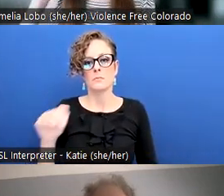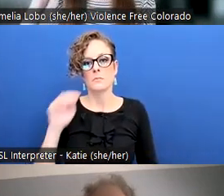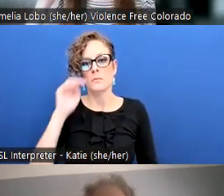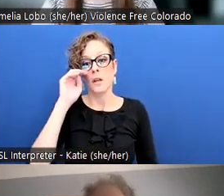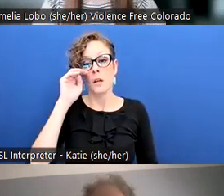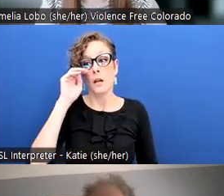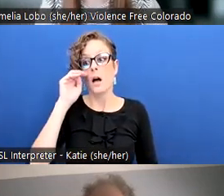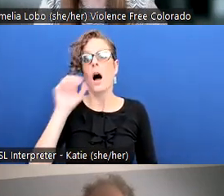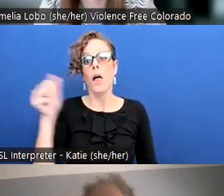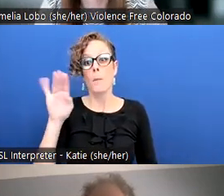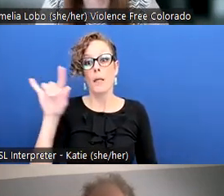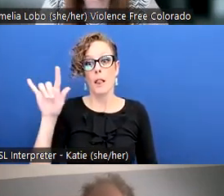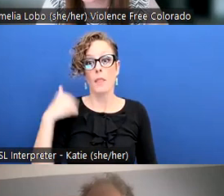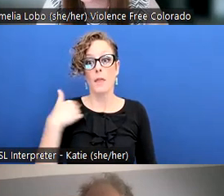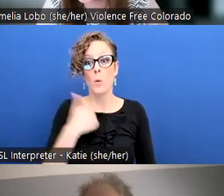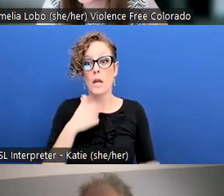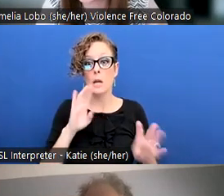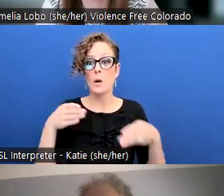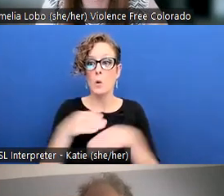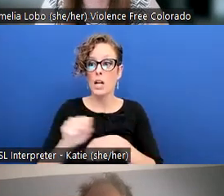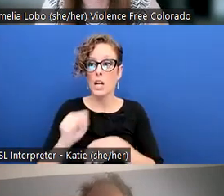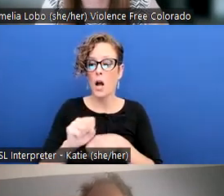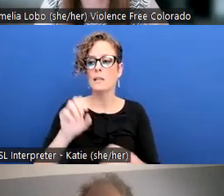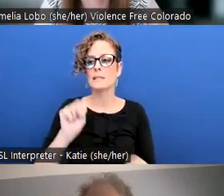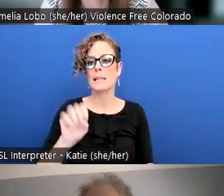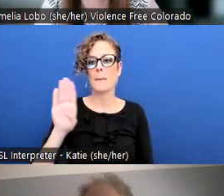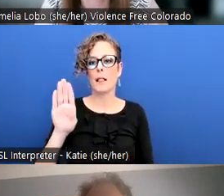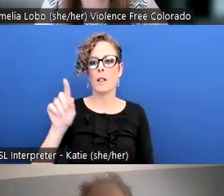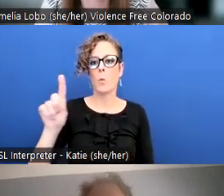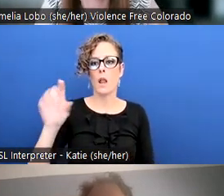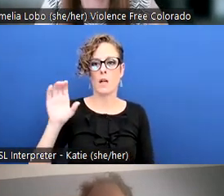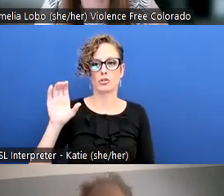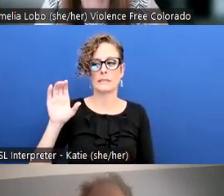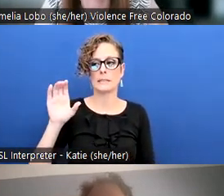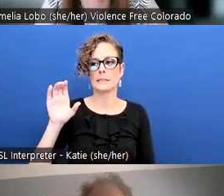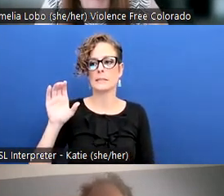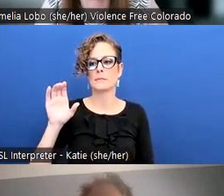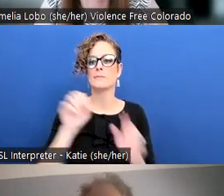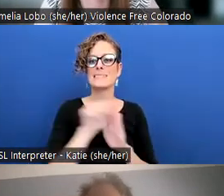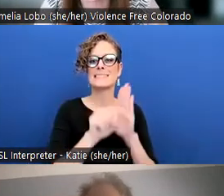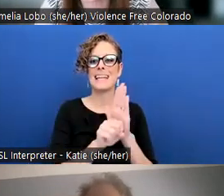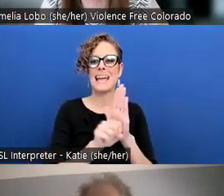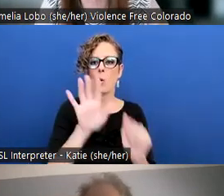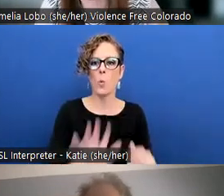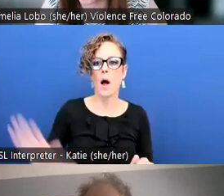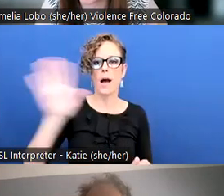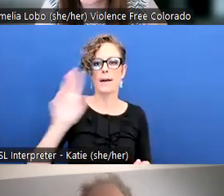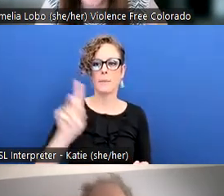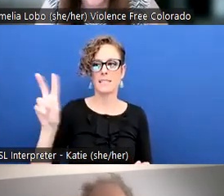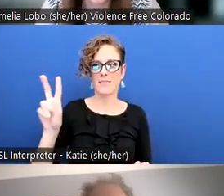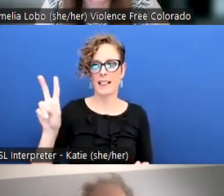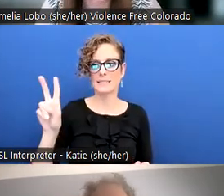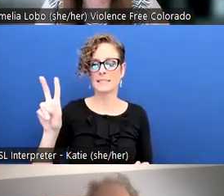another bill that we worked on was Senate otra Bill propuesta de ley que trabajamos statewide domestic violence. tenía que ver con